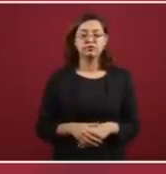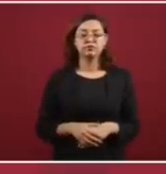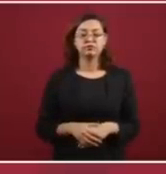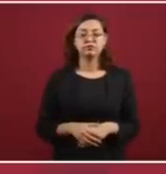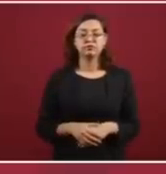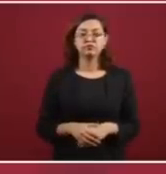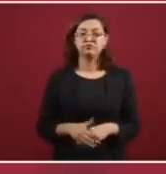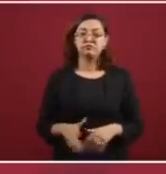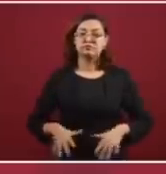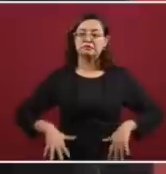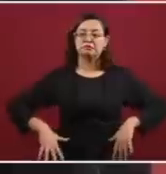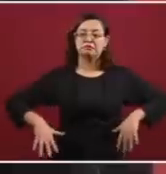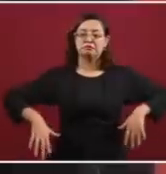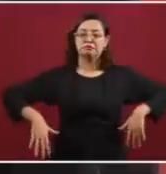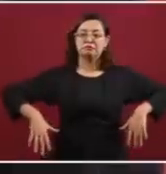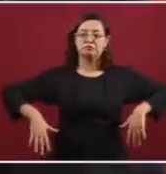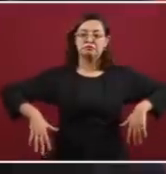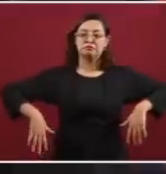cobarde,